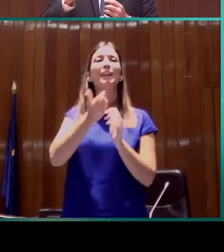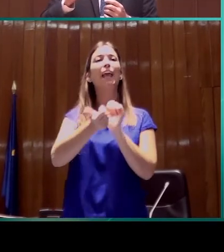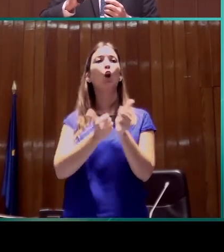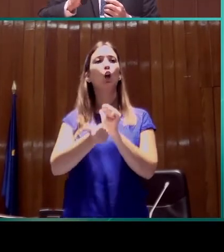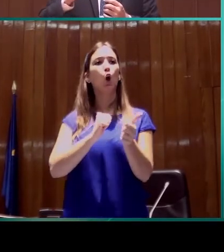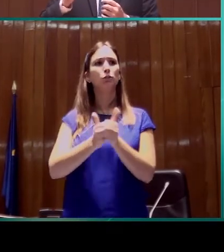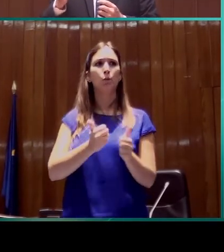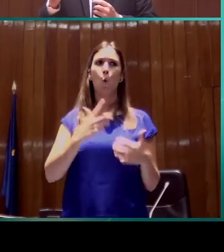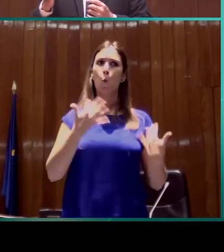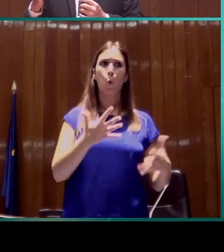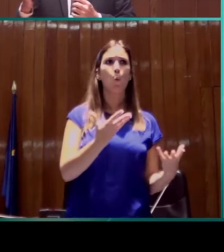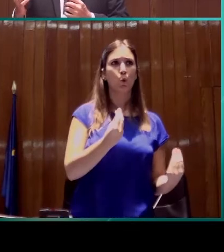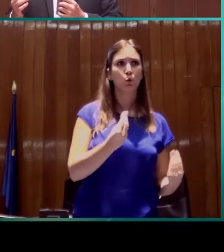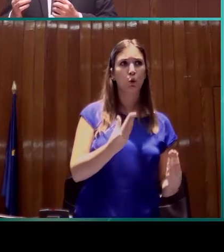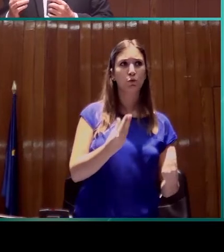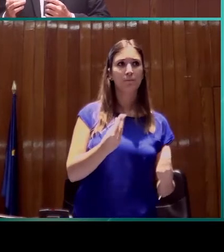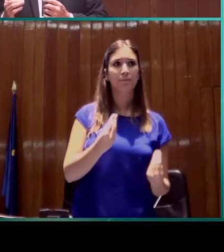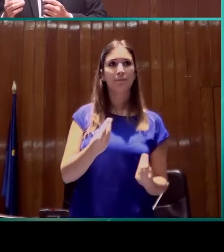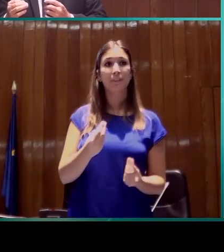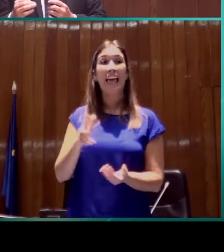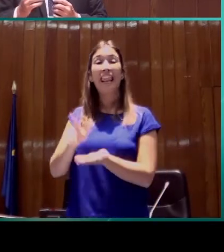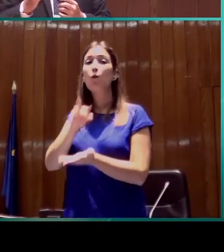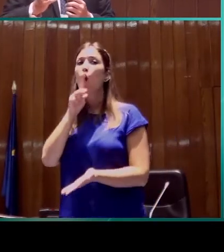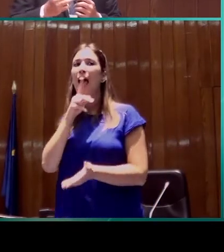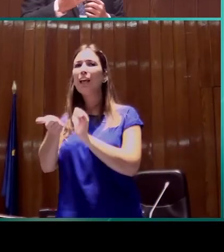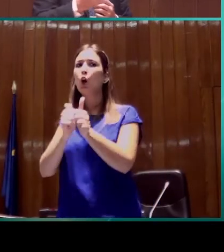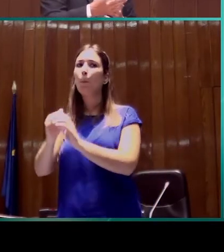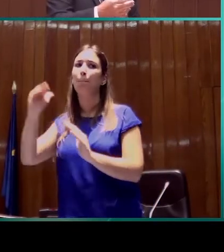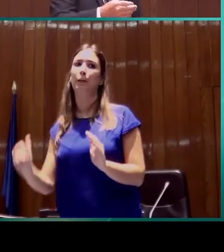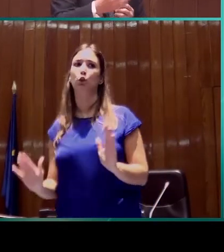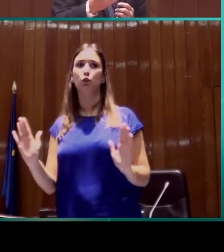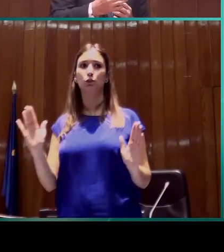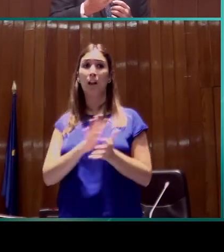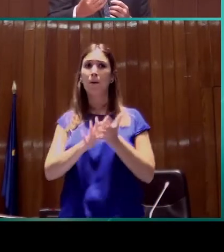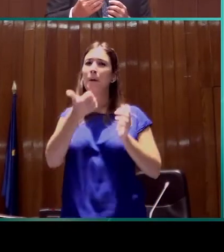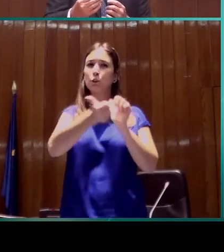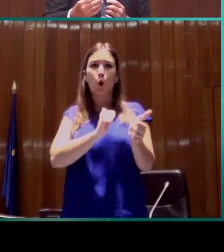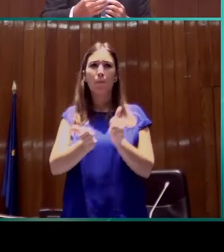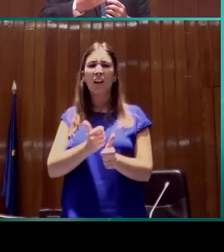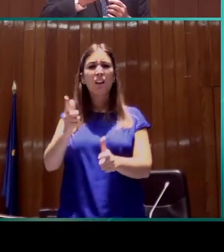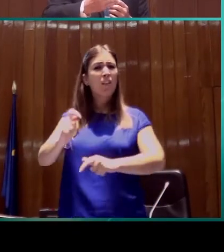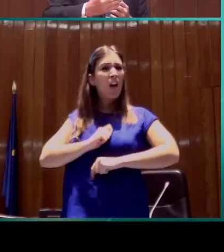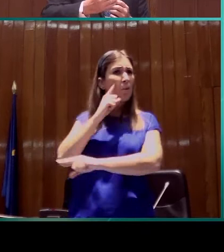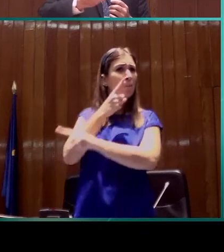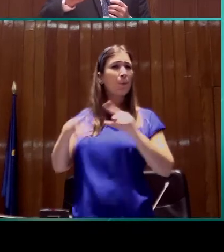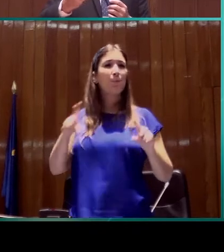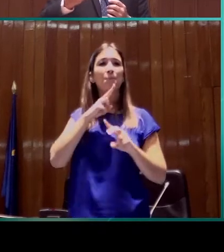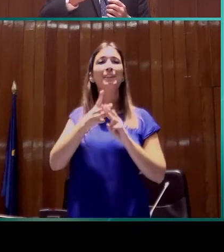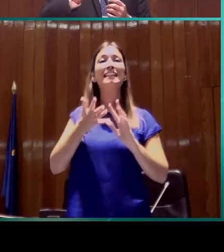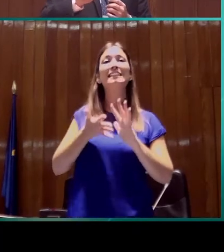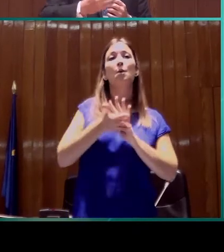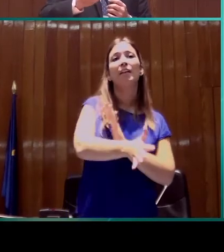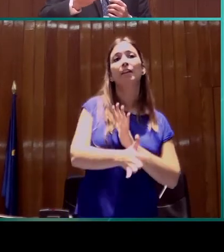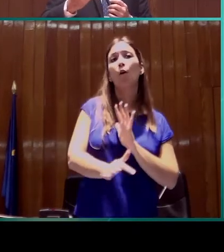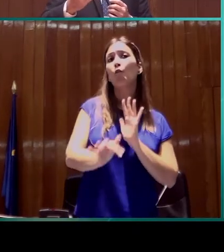icónicos que la iconicidad presente en las lenguas orales, es si existe una clara diferenciación entre semántica y